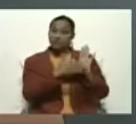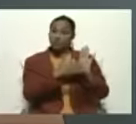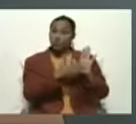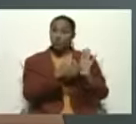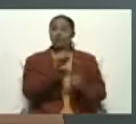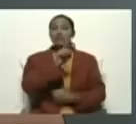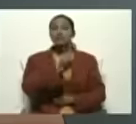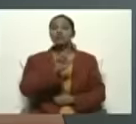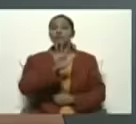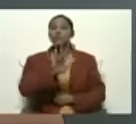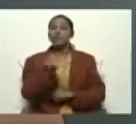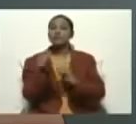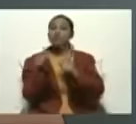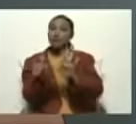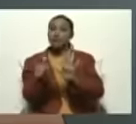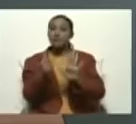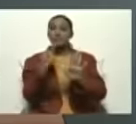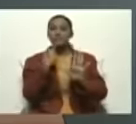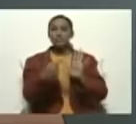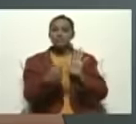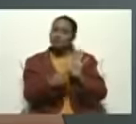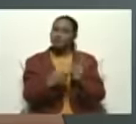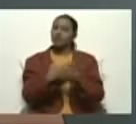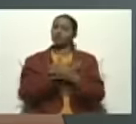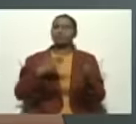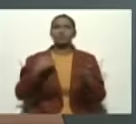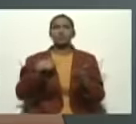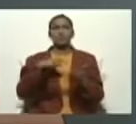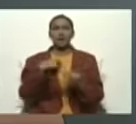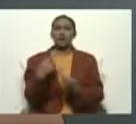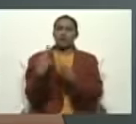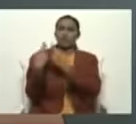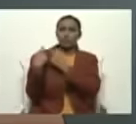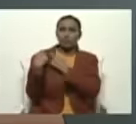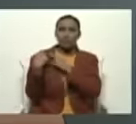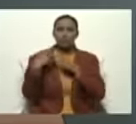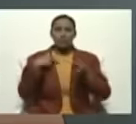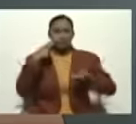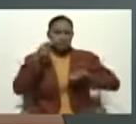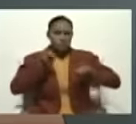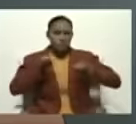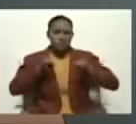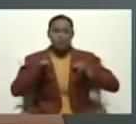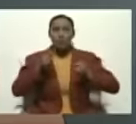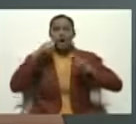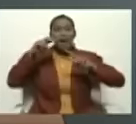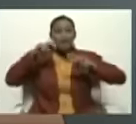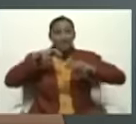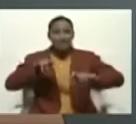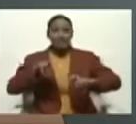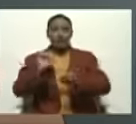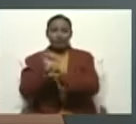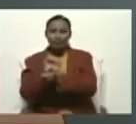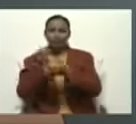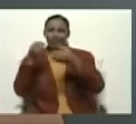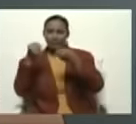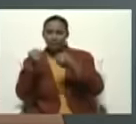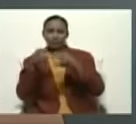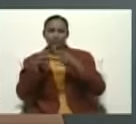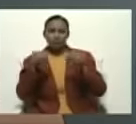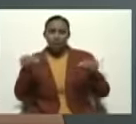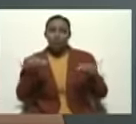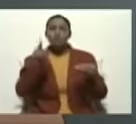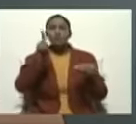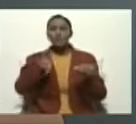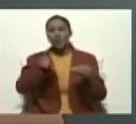156 dispone que somos los responsables del control de la investigación penal y el ejercicio de la acción penal